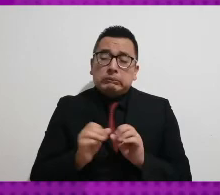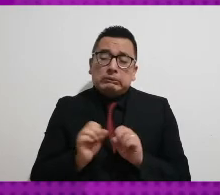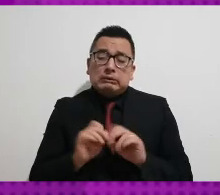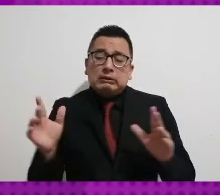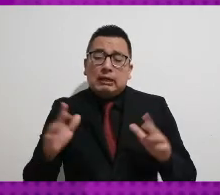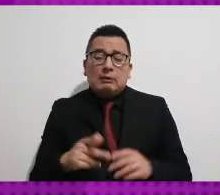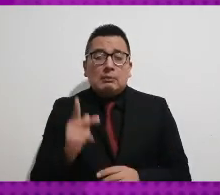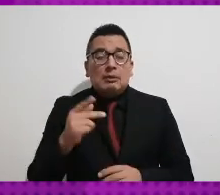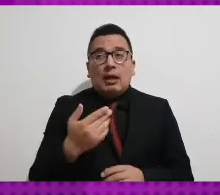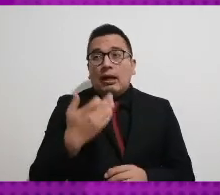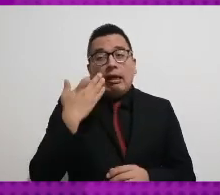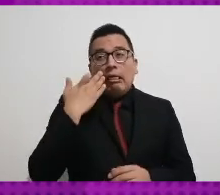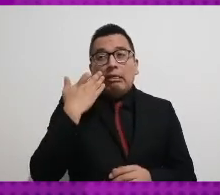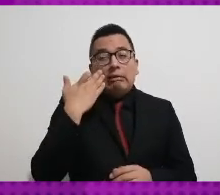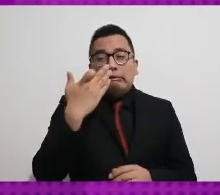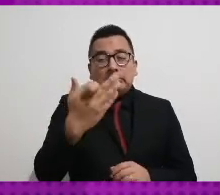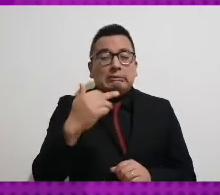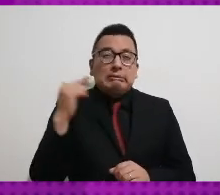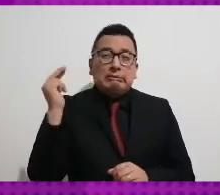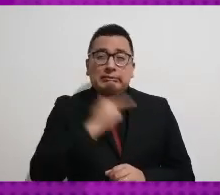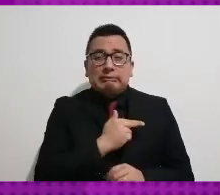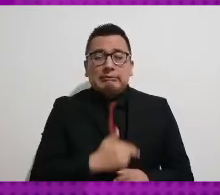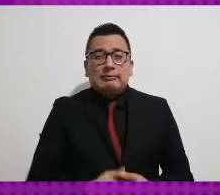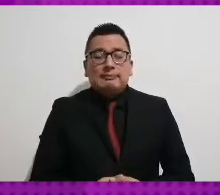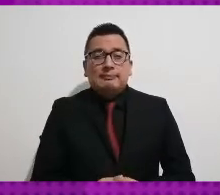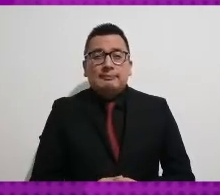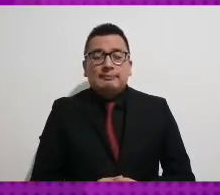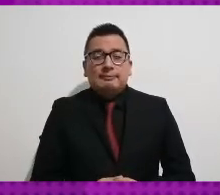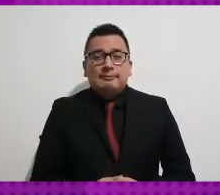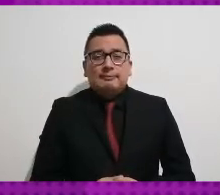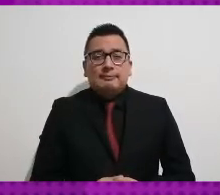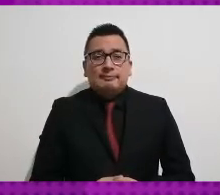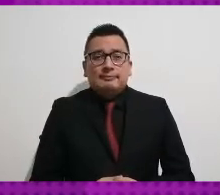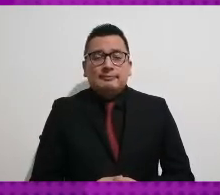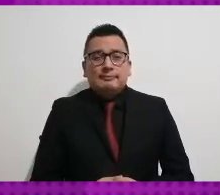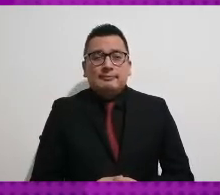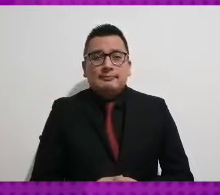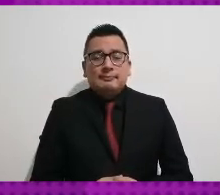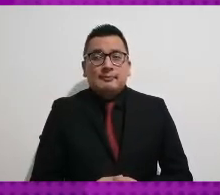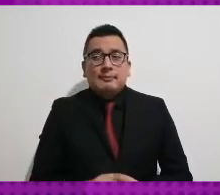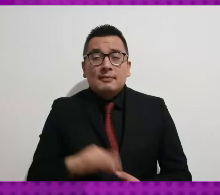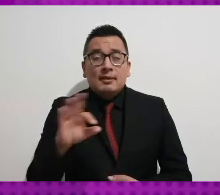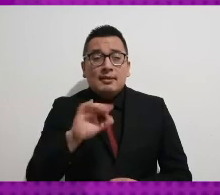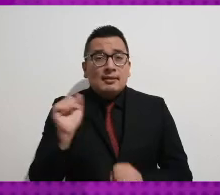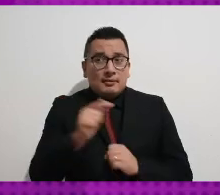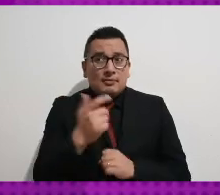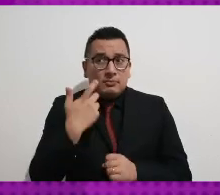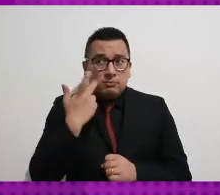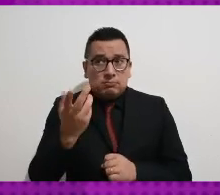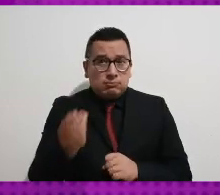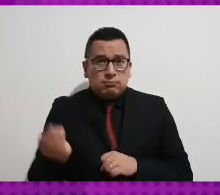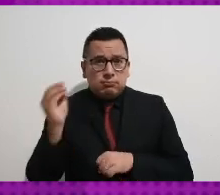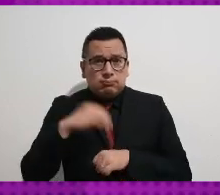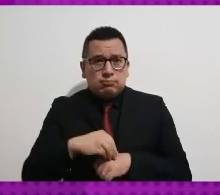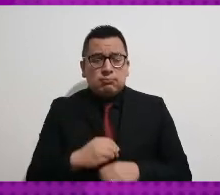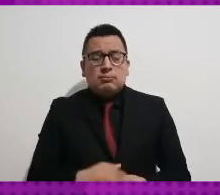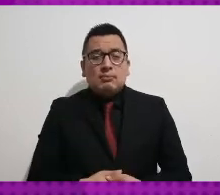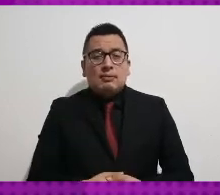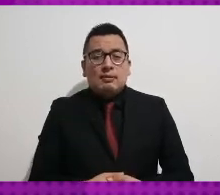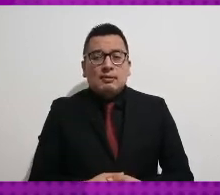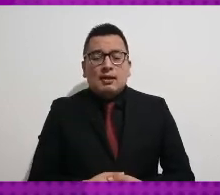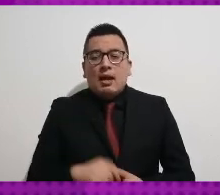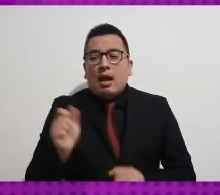información. Desafortunadamente aquí el tiempo vuela, como lo mencionaba yo ahorita en el primer bloque. No sé si haya algo que ustedes nos